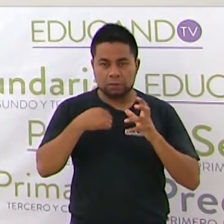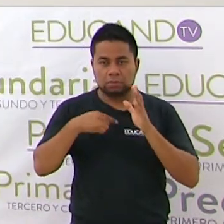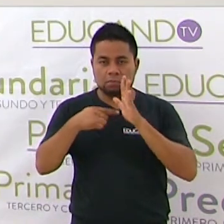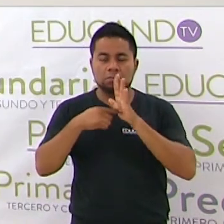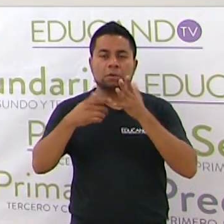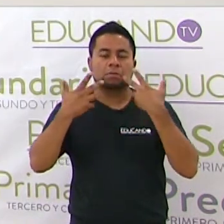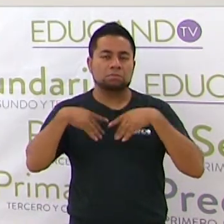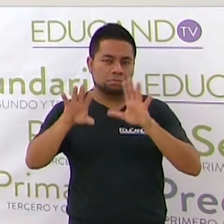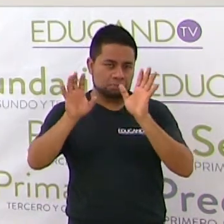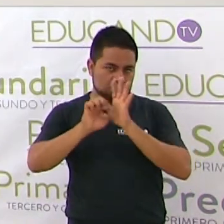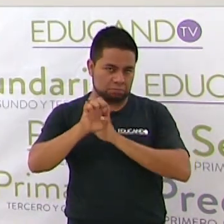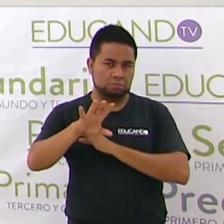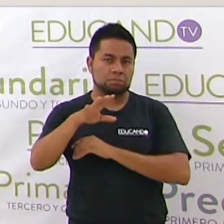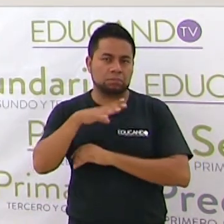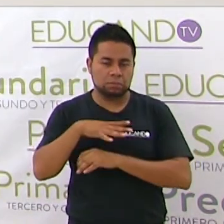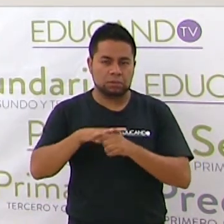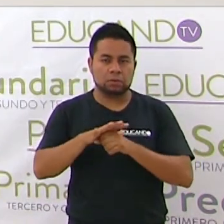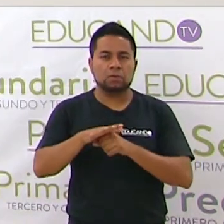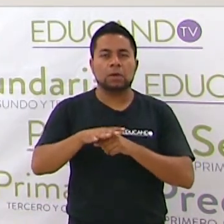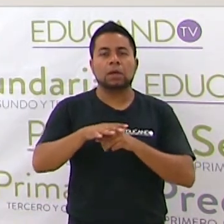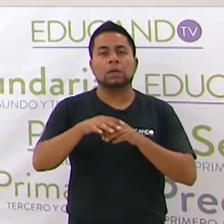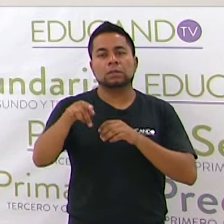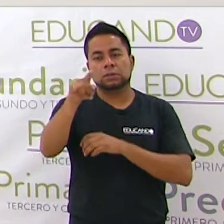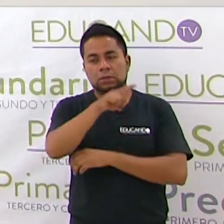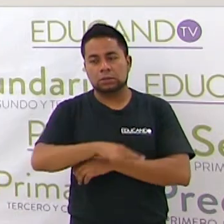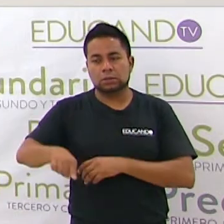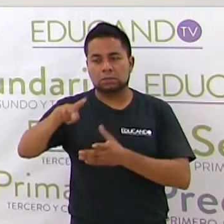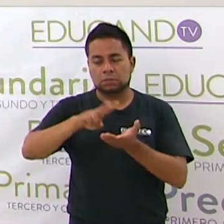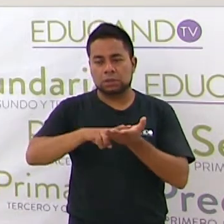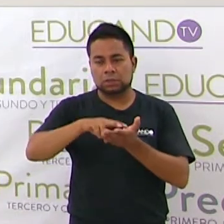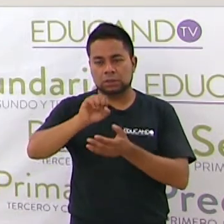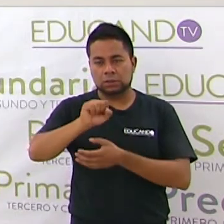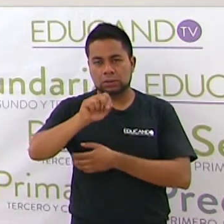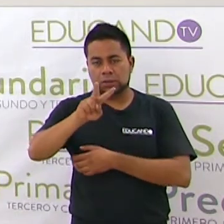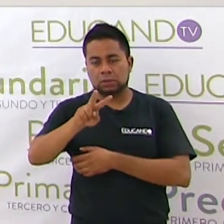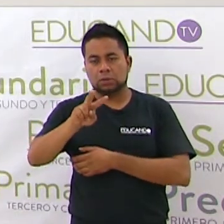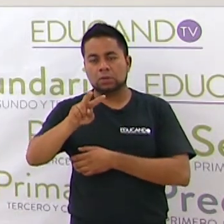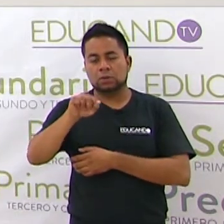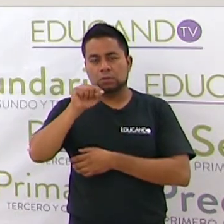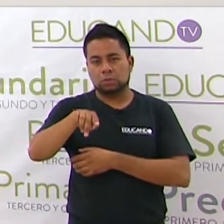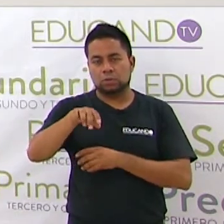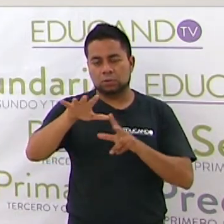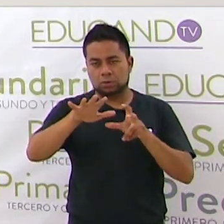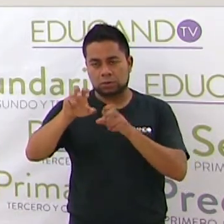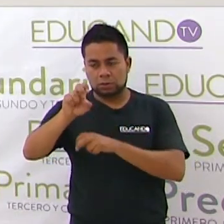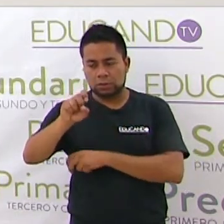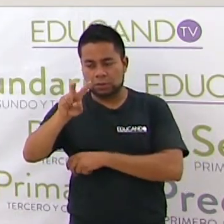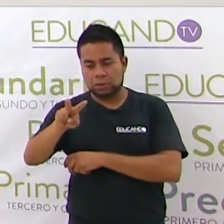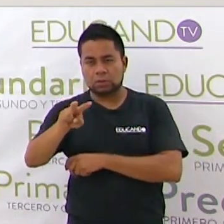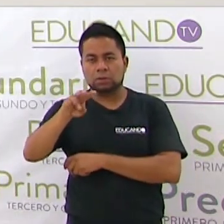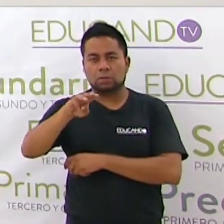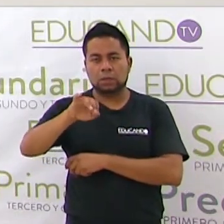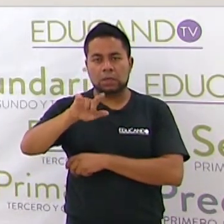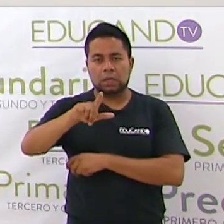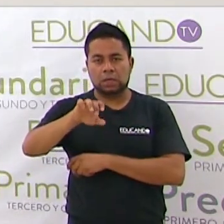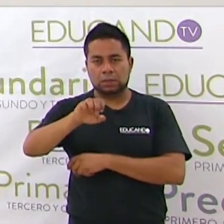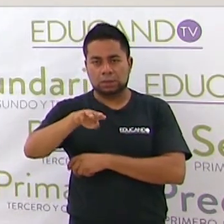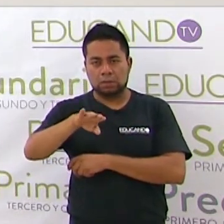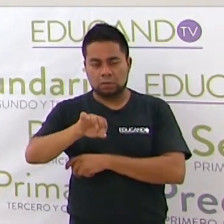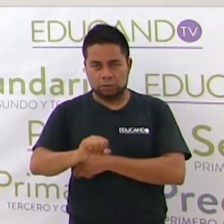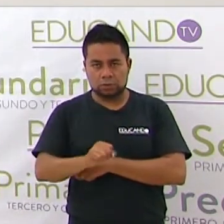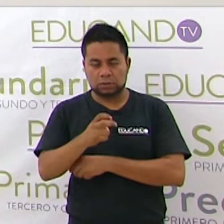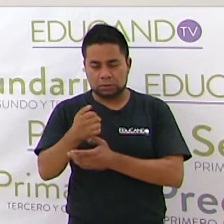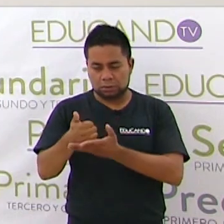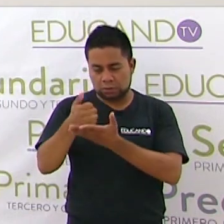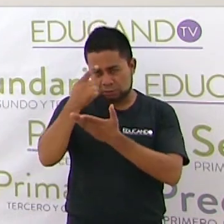que tiene una circunferencia de 62 centímetros con 832 milésimos. Ya voy a borrar esto, nos sirvió